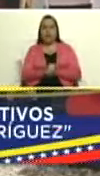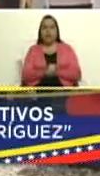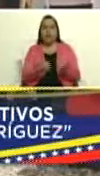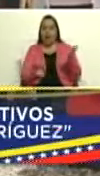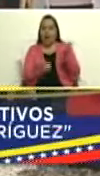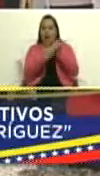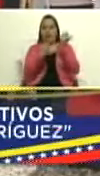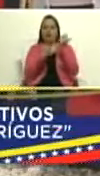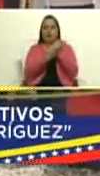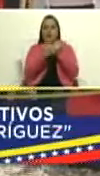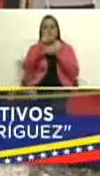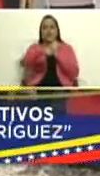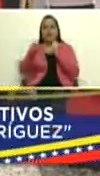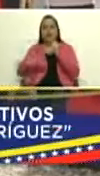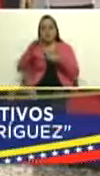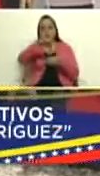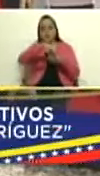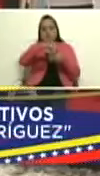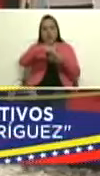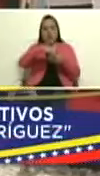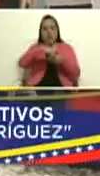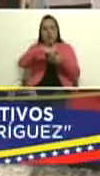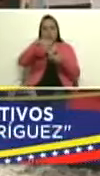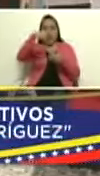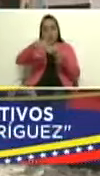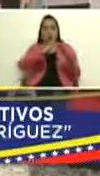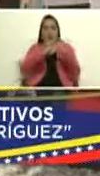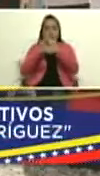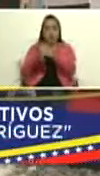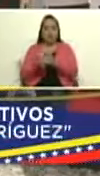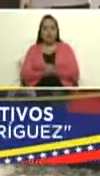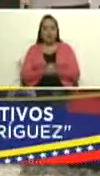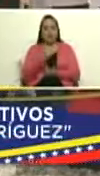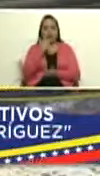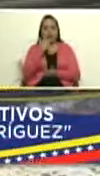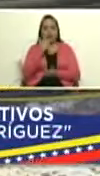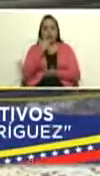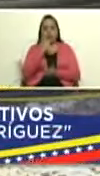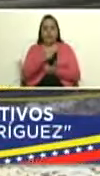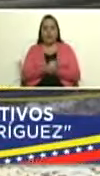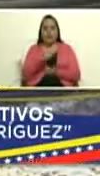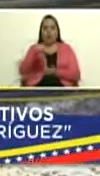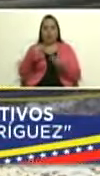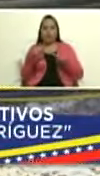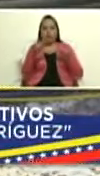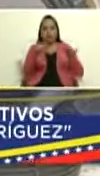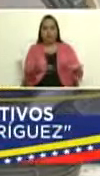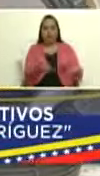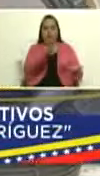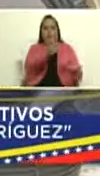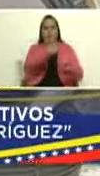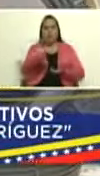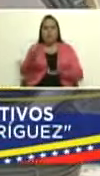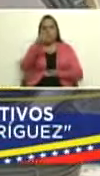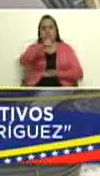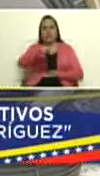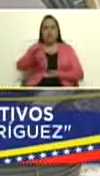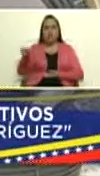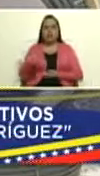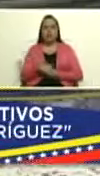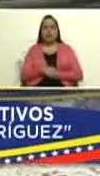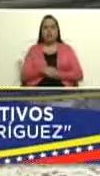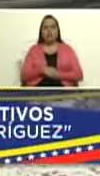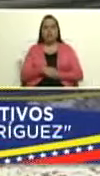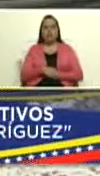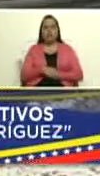para nuestros agricultores del punto y círculo. Hoy van a recibir 40 productores donde pueden